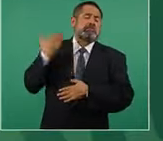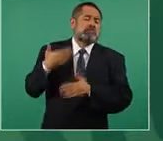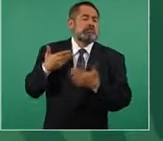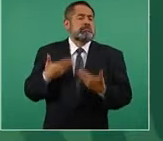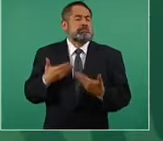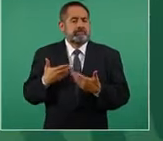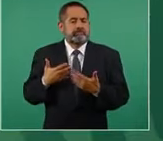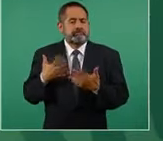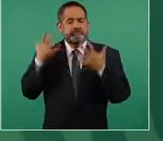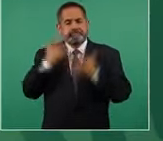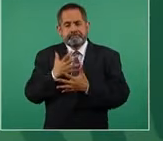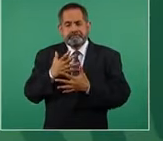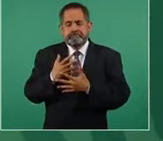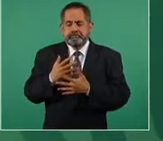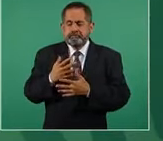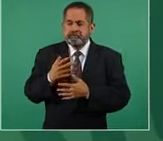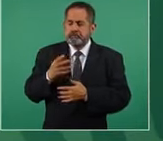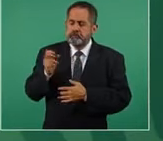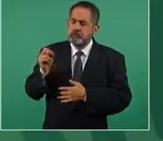ningún problema.